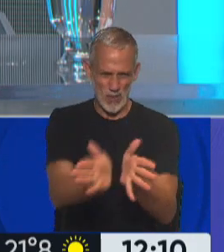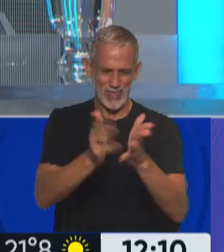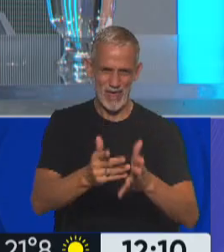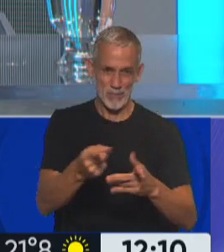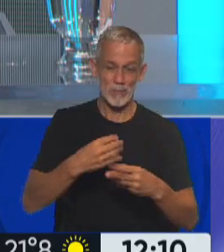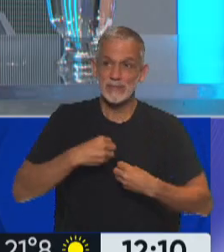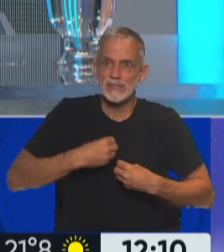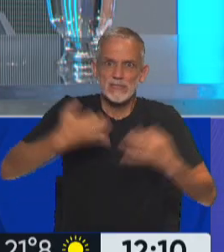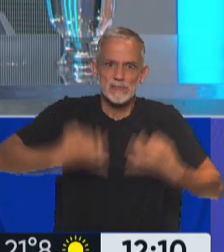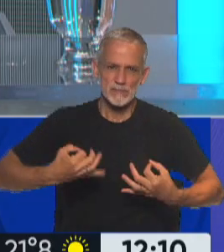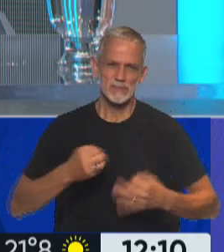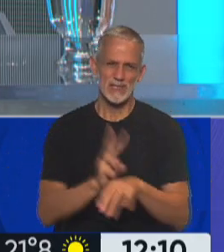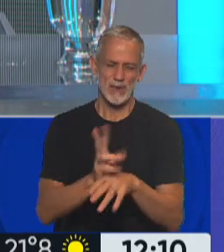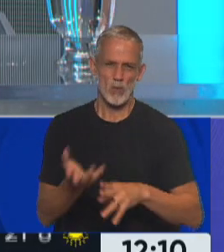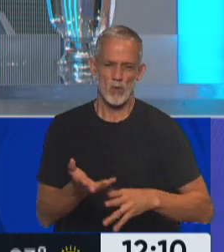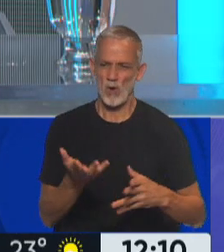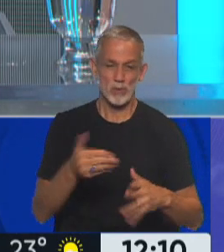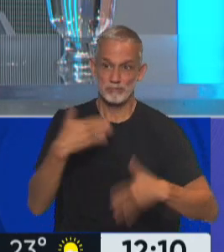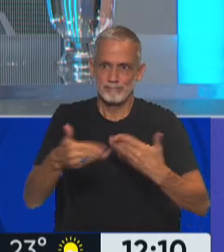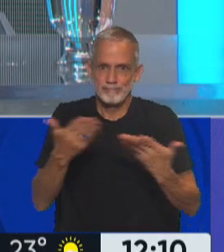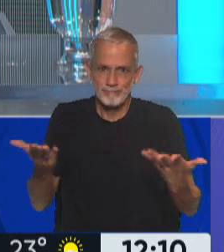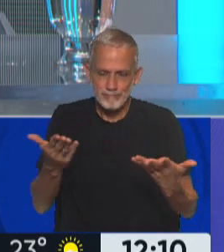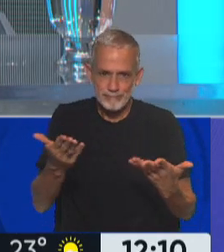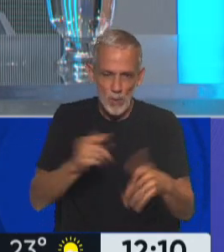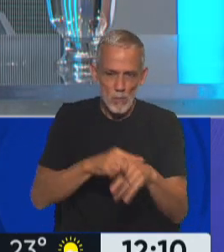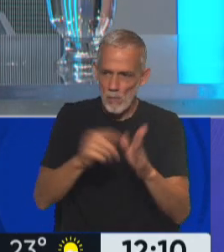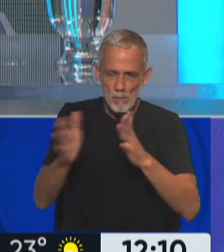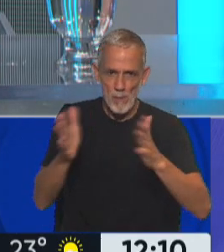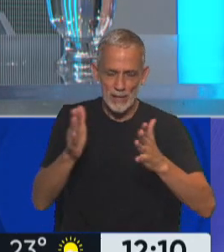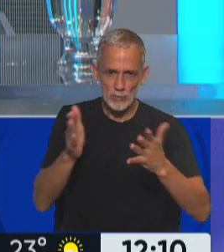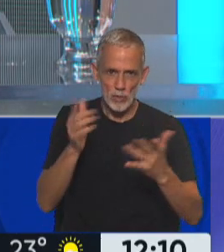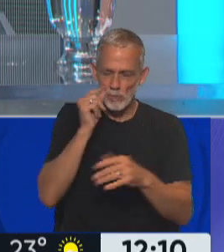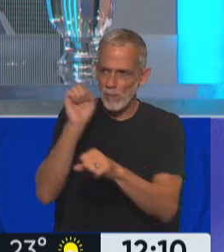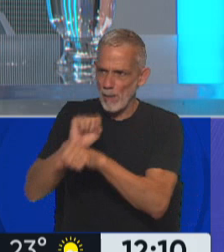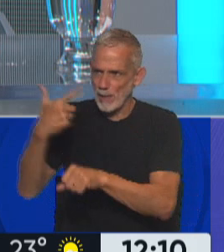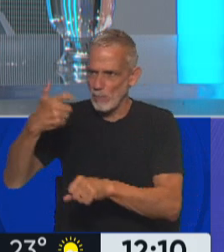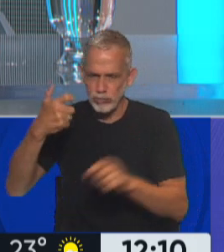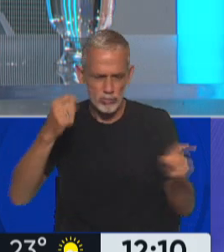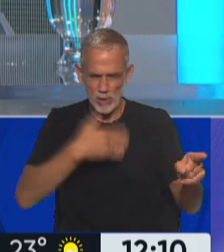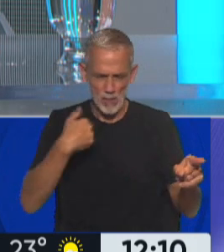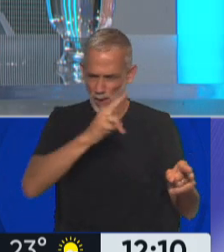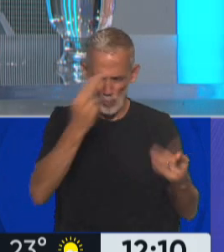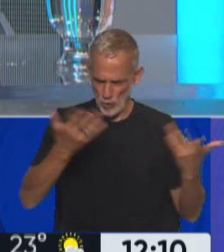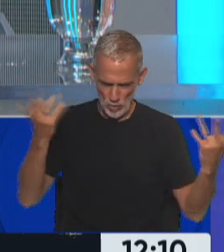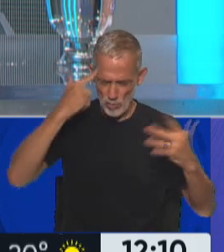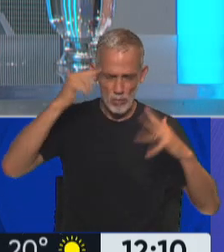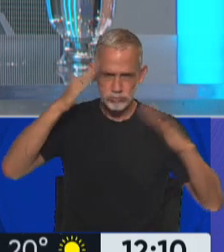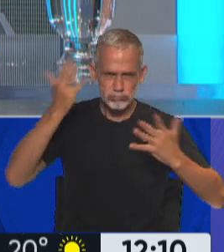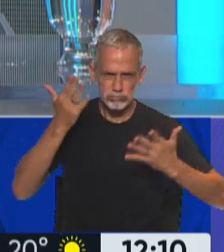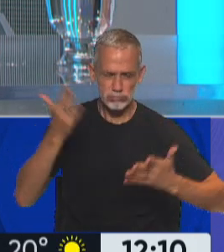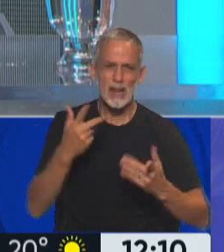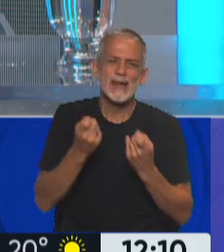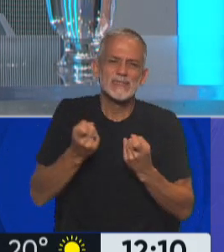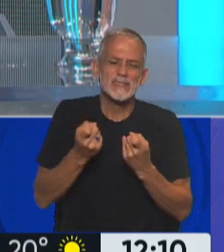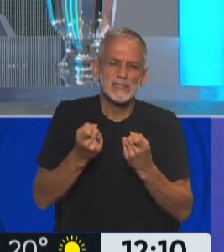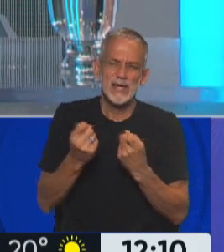sienta seguro, porque en este tremendo evento traumático que está viviendo, necesita cercanía y custodia. Claro.